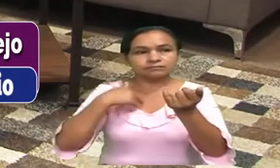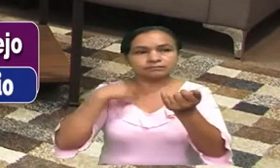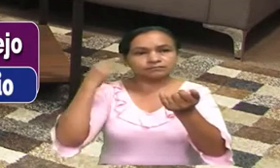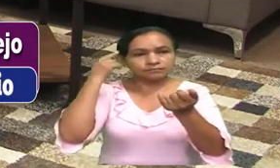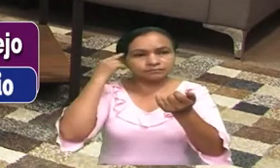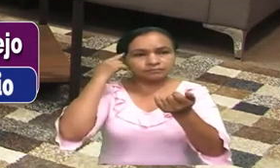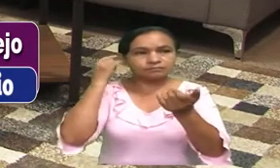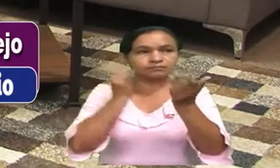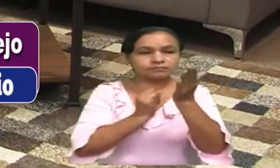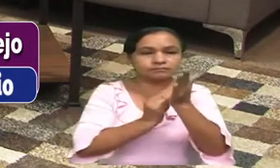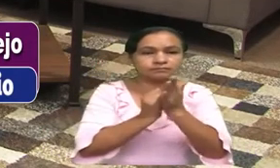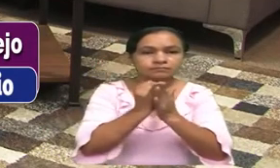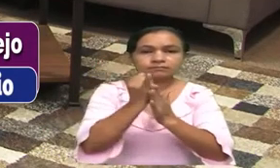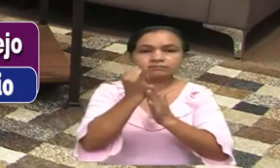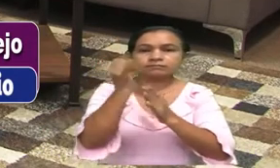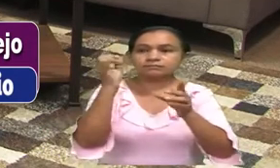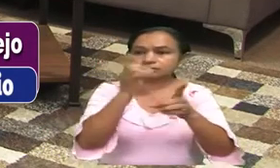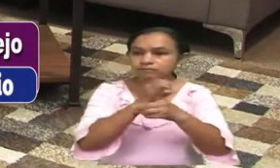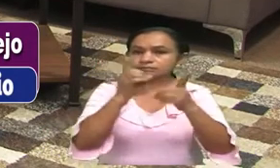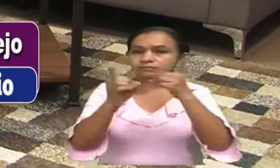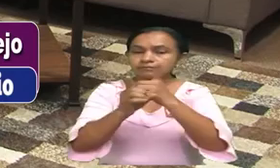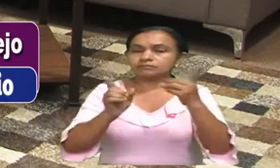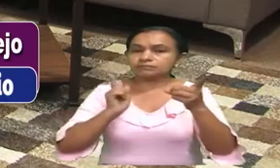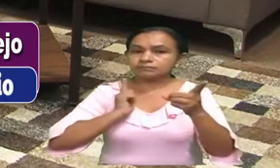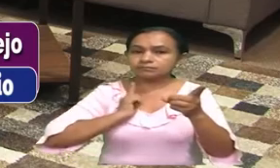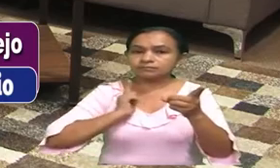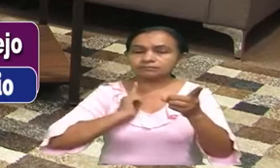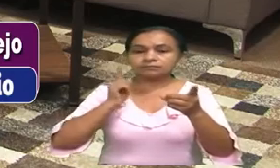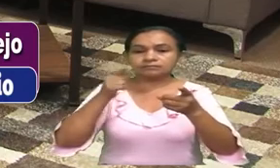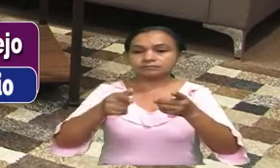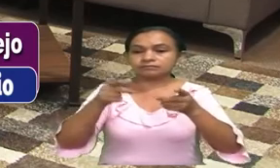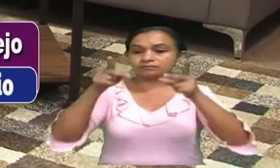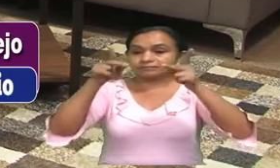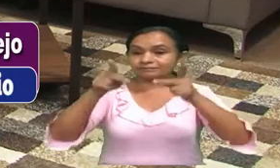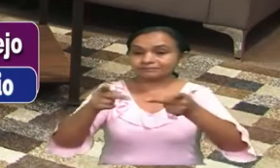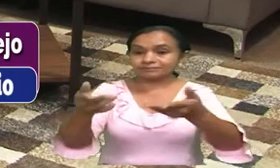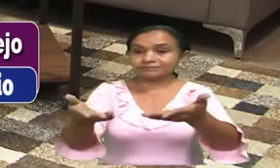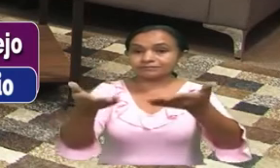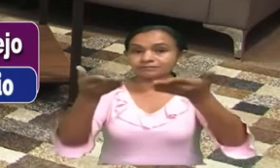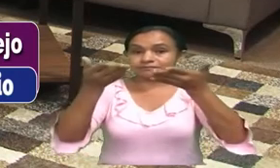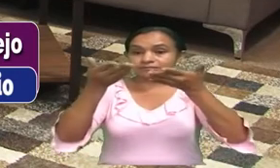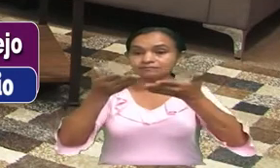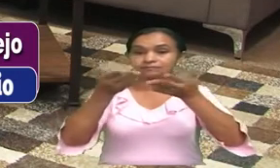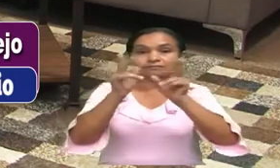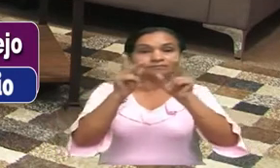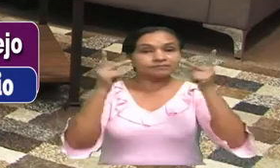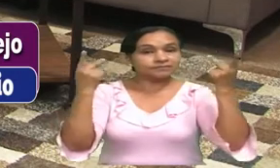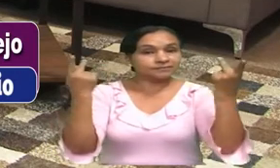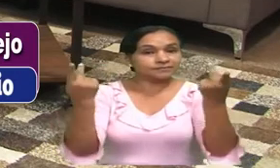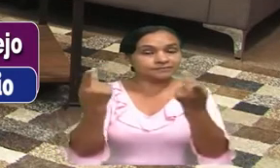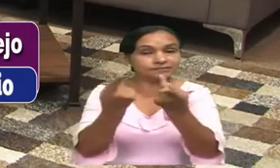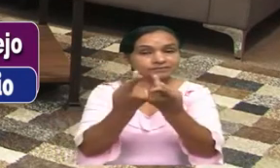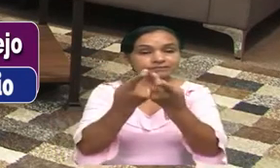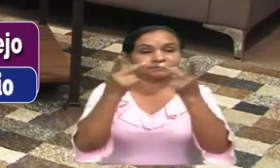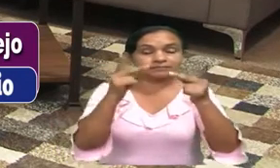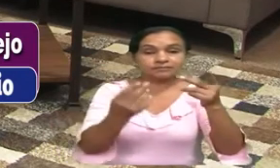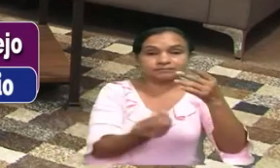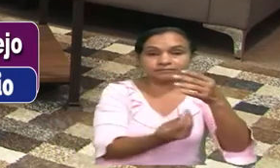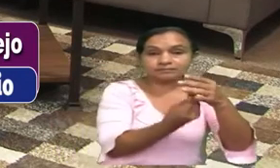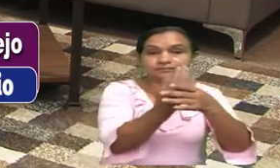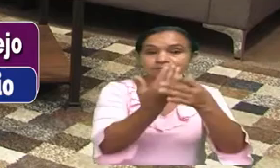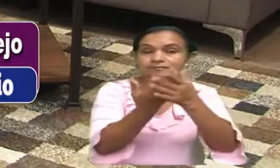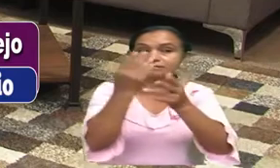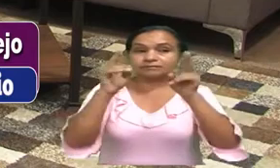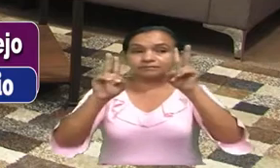que las investigaciones deben de llegar a los usuarios, a la población, a las comunidades, a los productores, según el tema